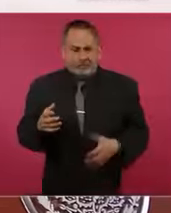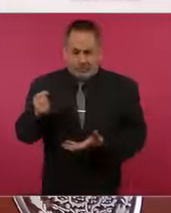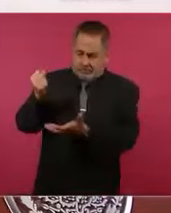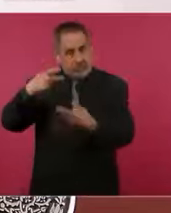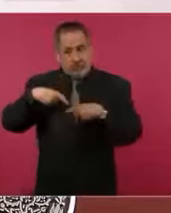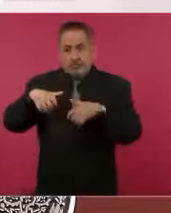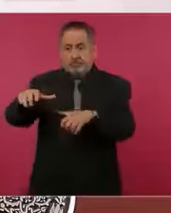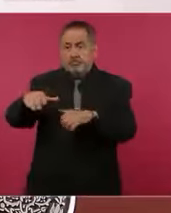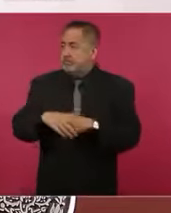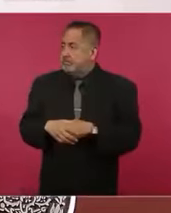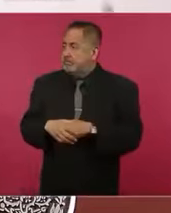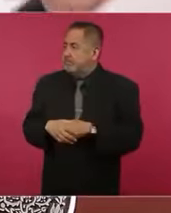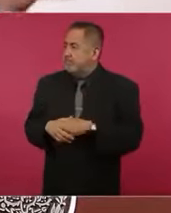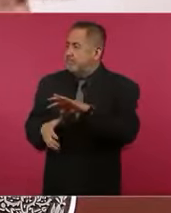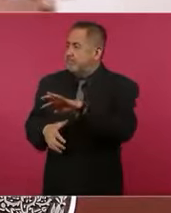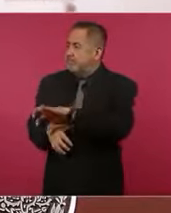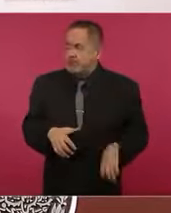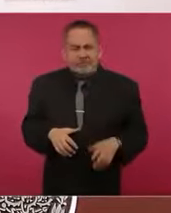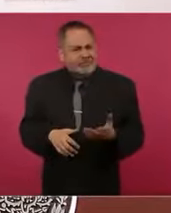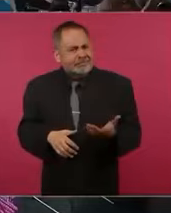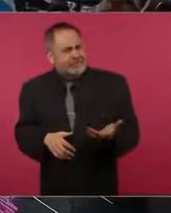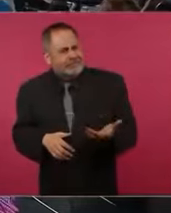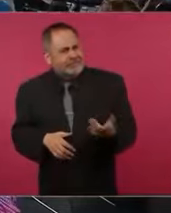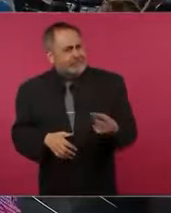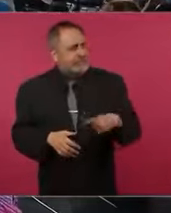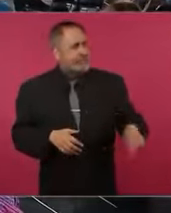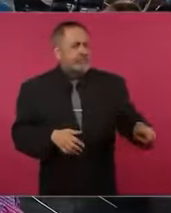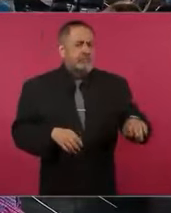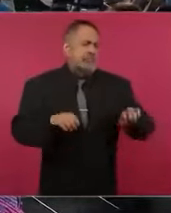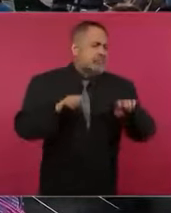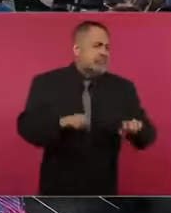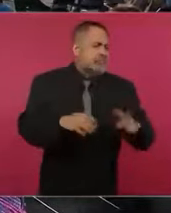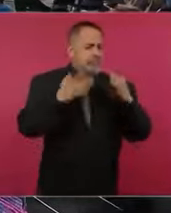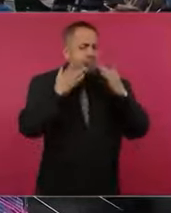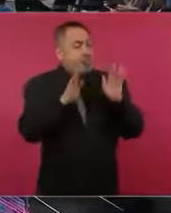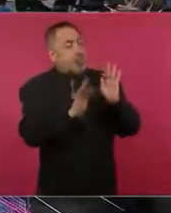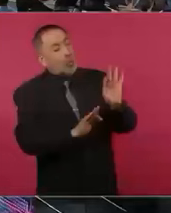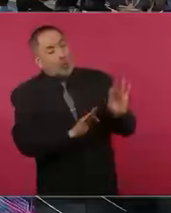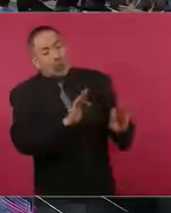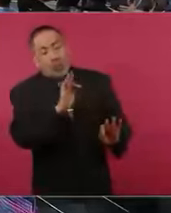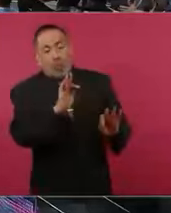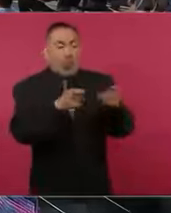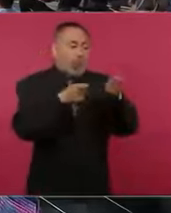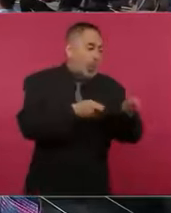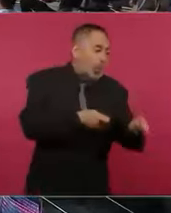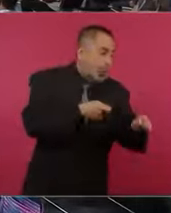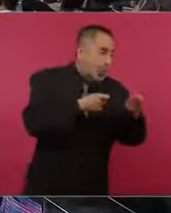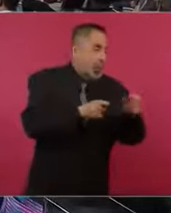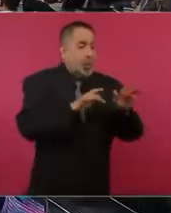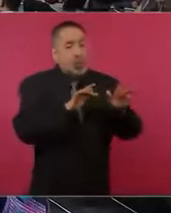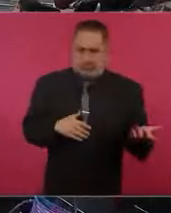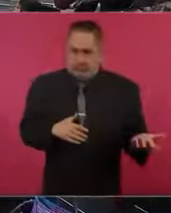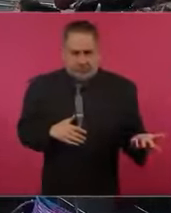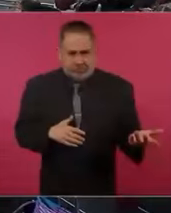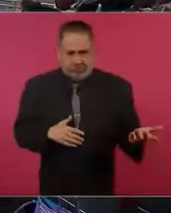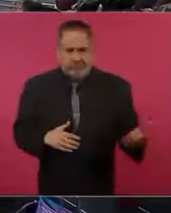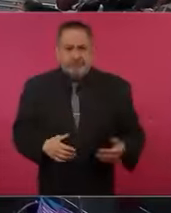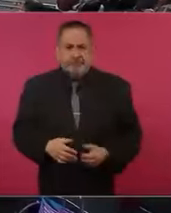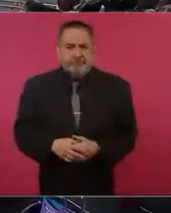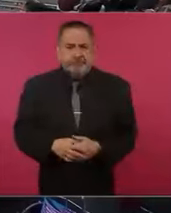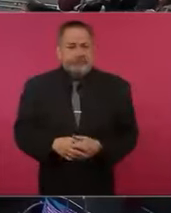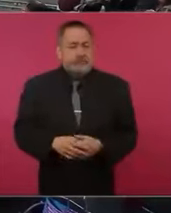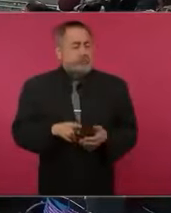pueblo y viviendo ellos colmados de atenciones, de privilegios,